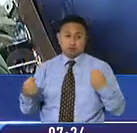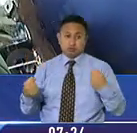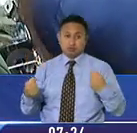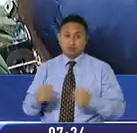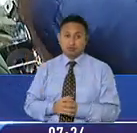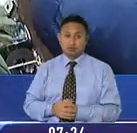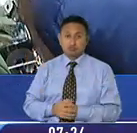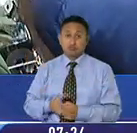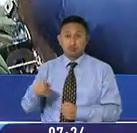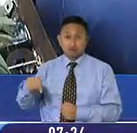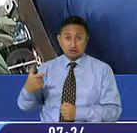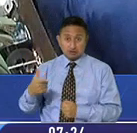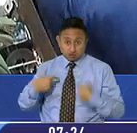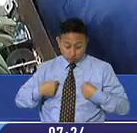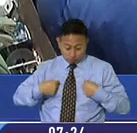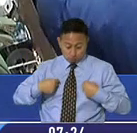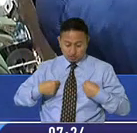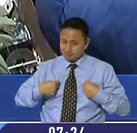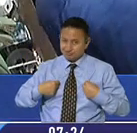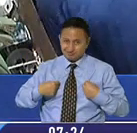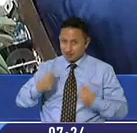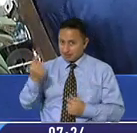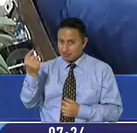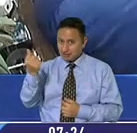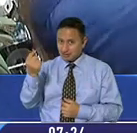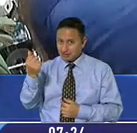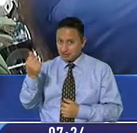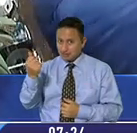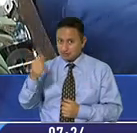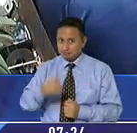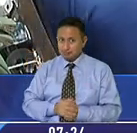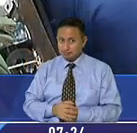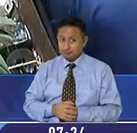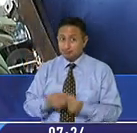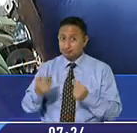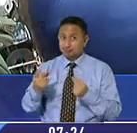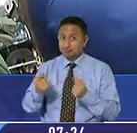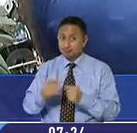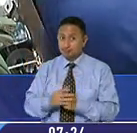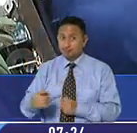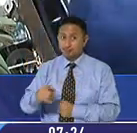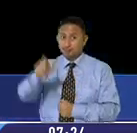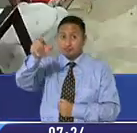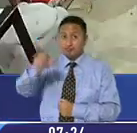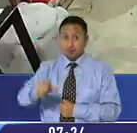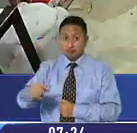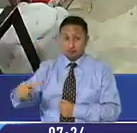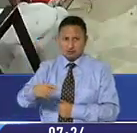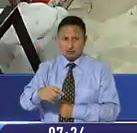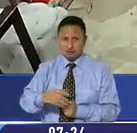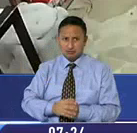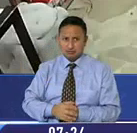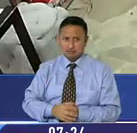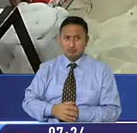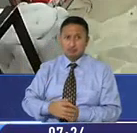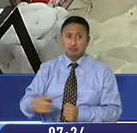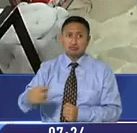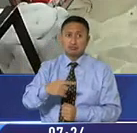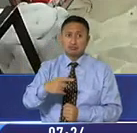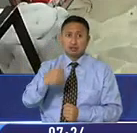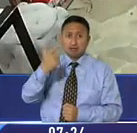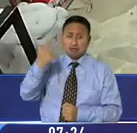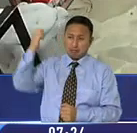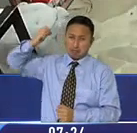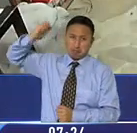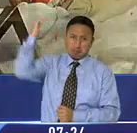las prendas de vestir, querían dinero de la caja del día. Y rápido, el afectado como que quiso detener el robo y fue golpeado